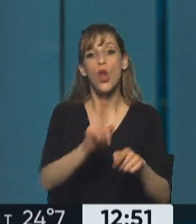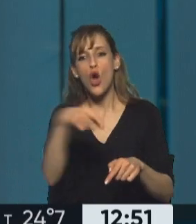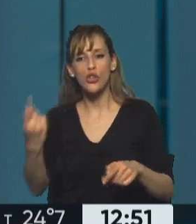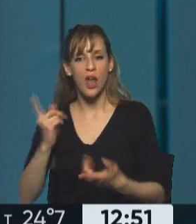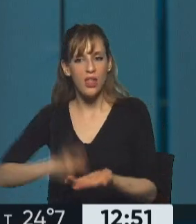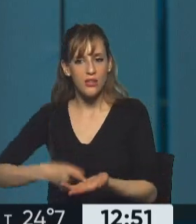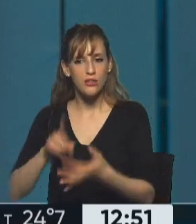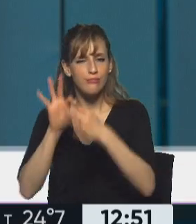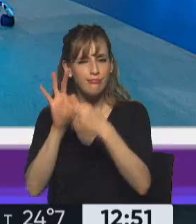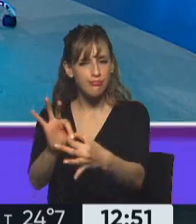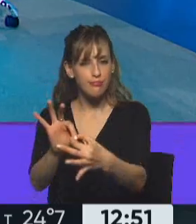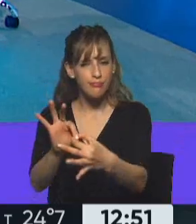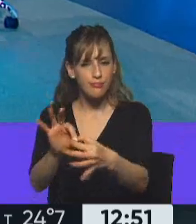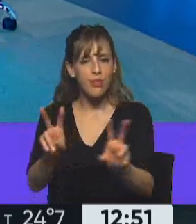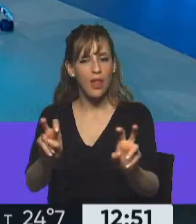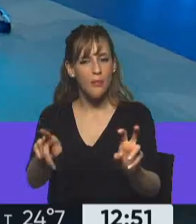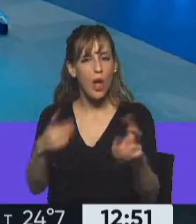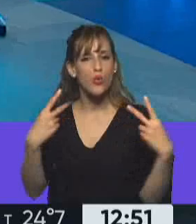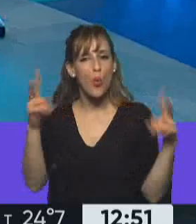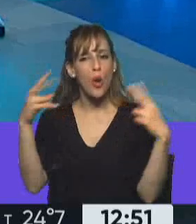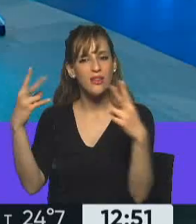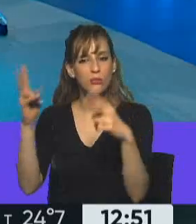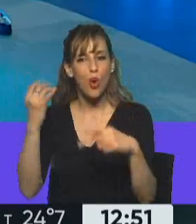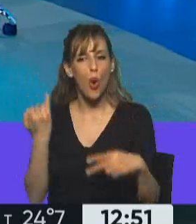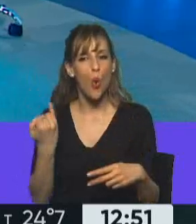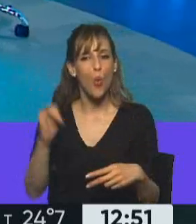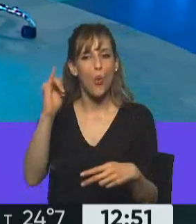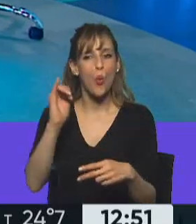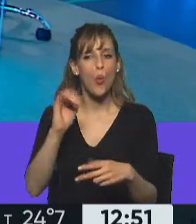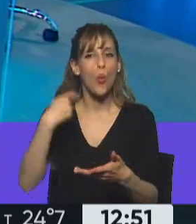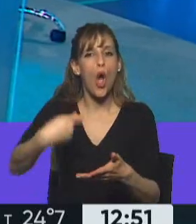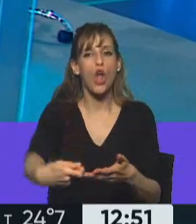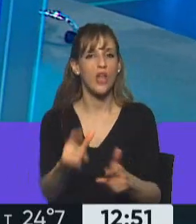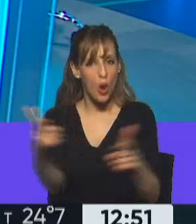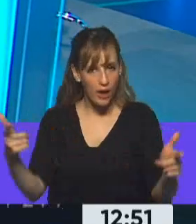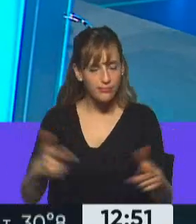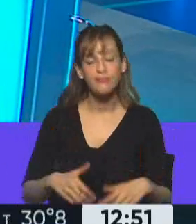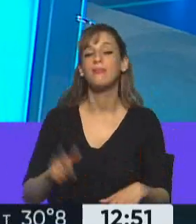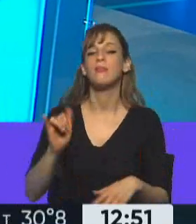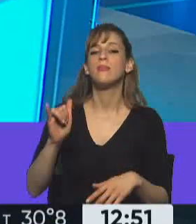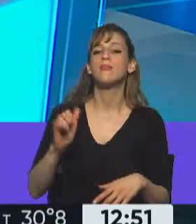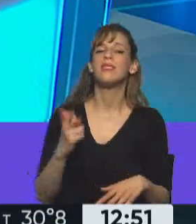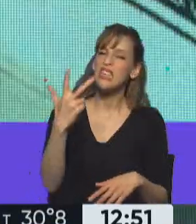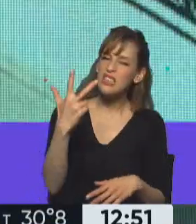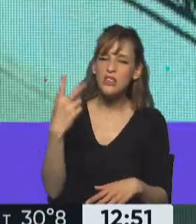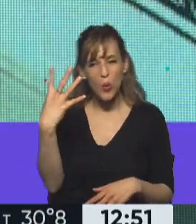estuvo relacionada justamente con esto de turismo sin cuotas, ¿no? Sí, exactamente. En realidad fueron un paquete de 3 o 4 medidas